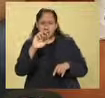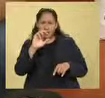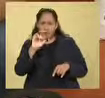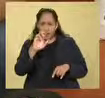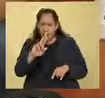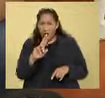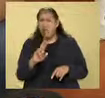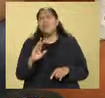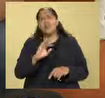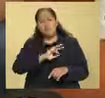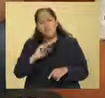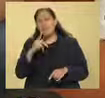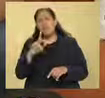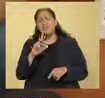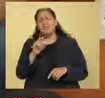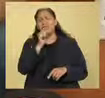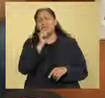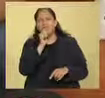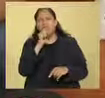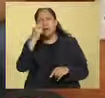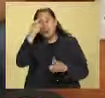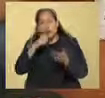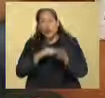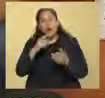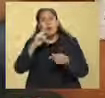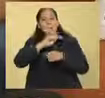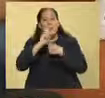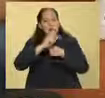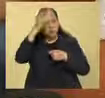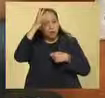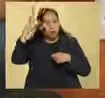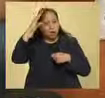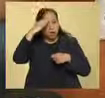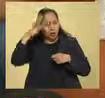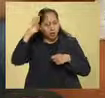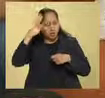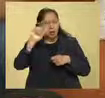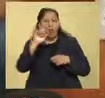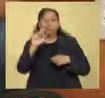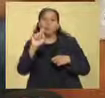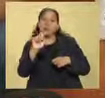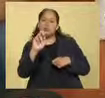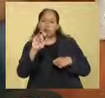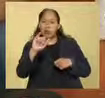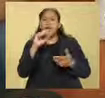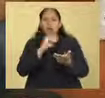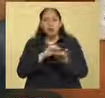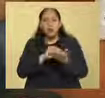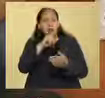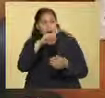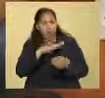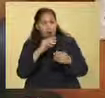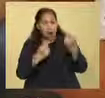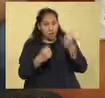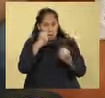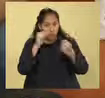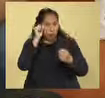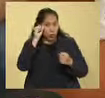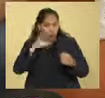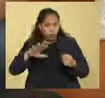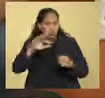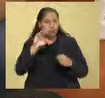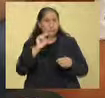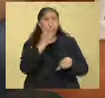le han buscado en que creo que en australia y una categoría hay pilotos la 7a cosa no no hay en eeuu y tan a massa y americanos